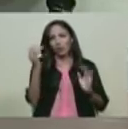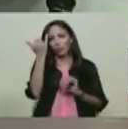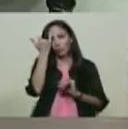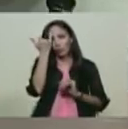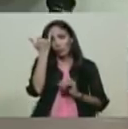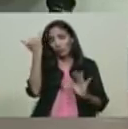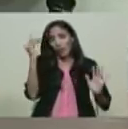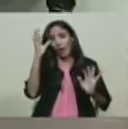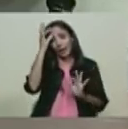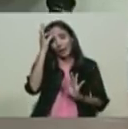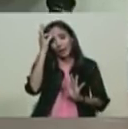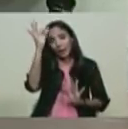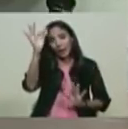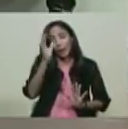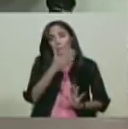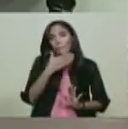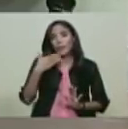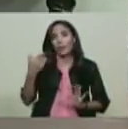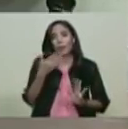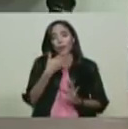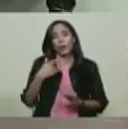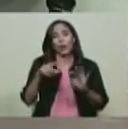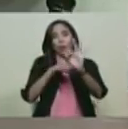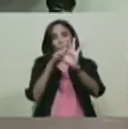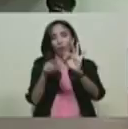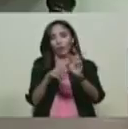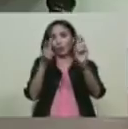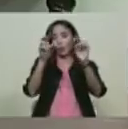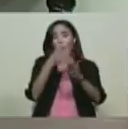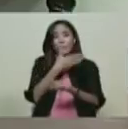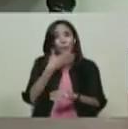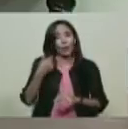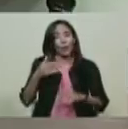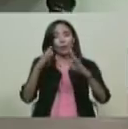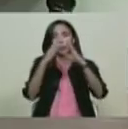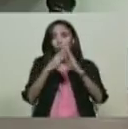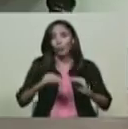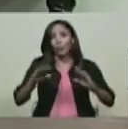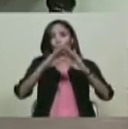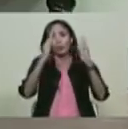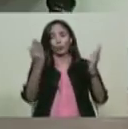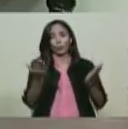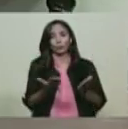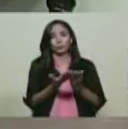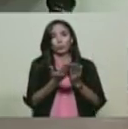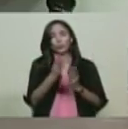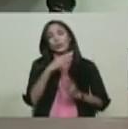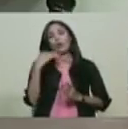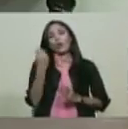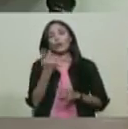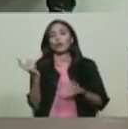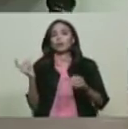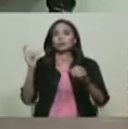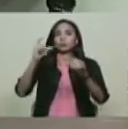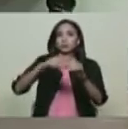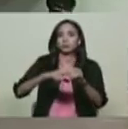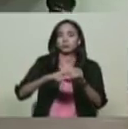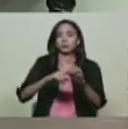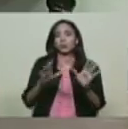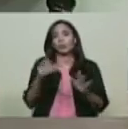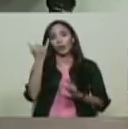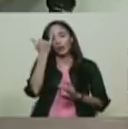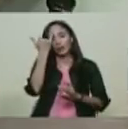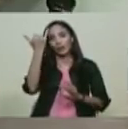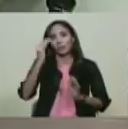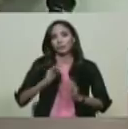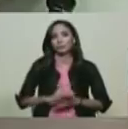pronto el mejor equipo de criptomonedas del mundo entero en la juventud que se está incorporando al Estado Mayor de las criptomonedas.